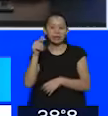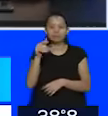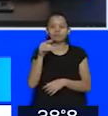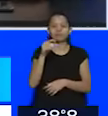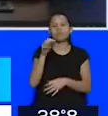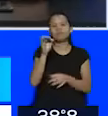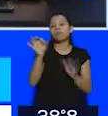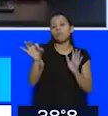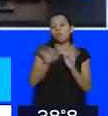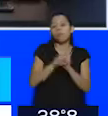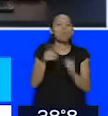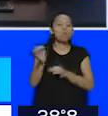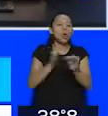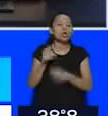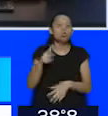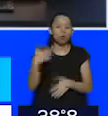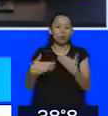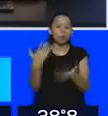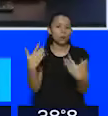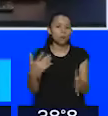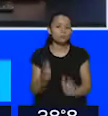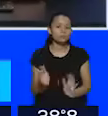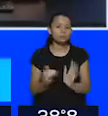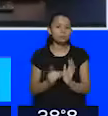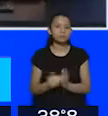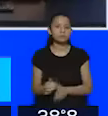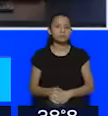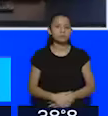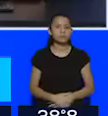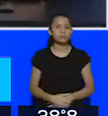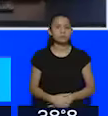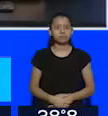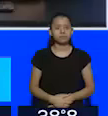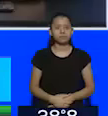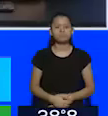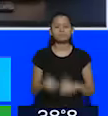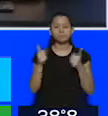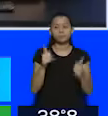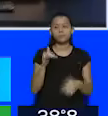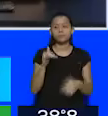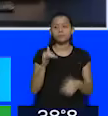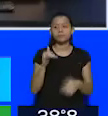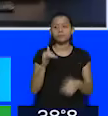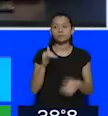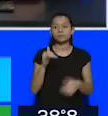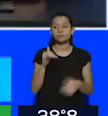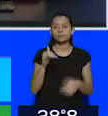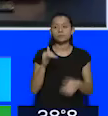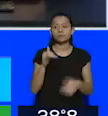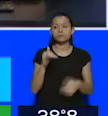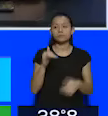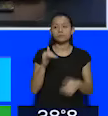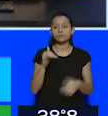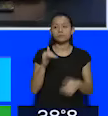todo Jorge pendiente de este primer triunfo legislativo que necesita el presidente Javier Miley está Mauricio